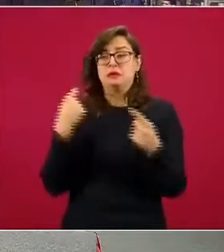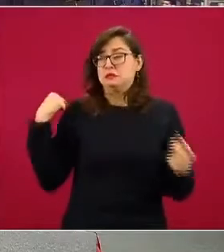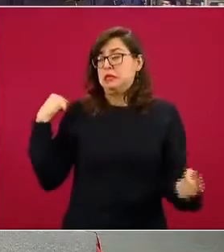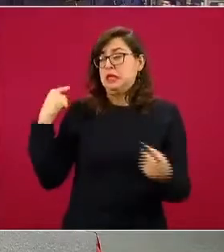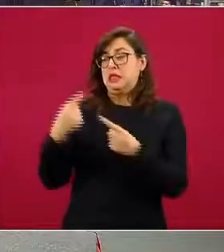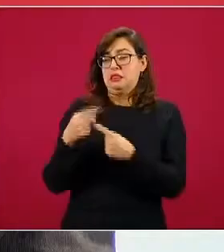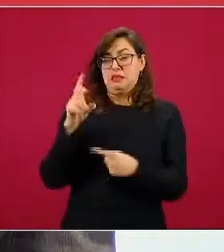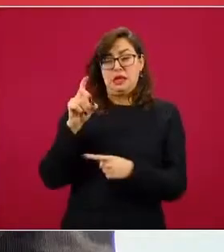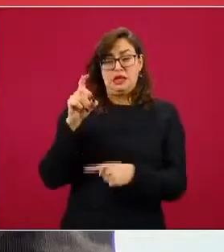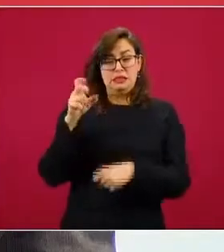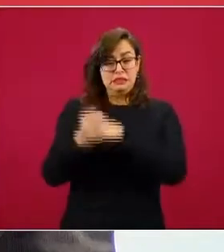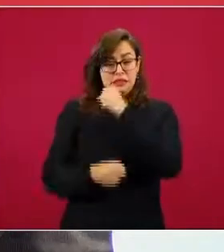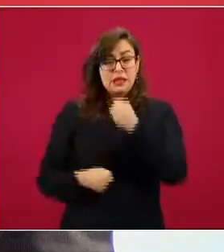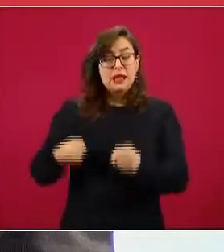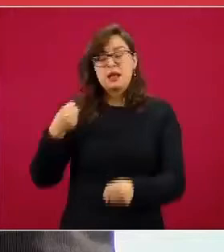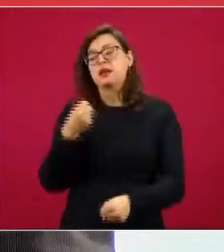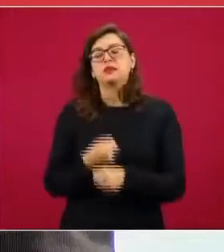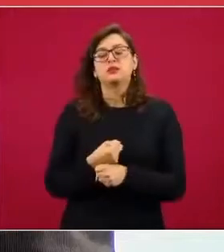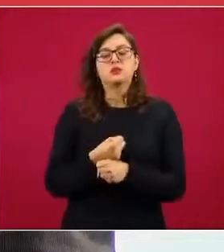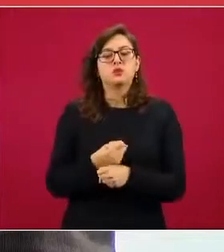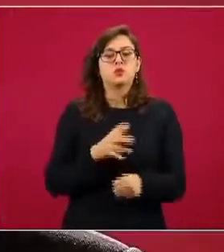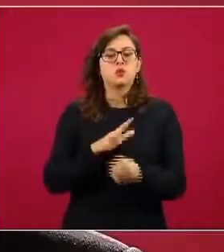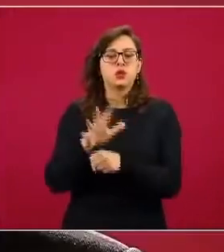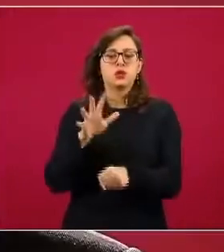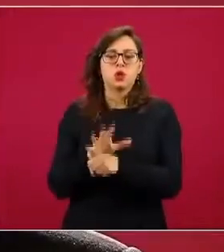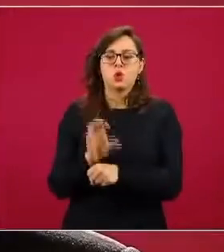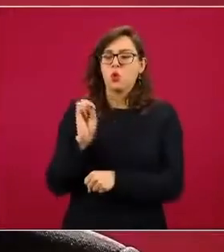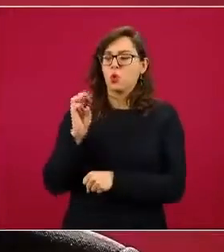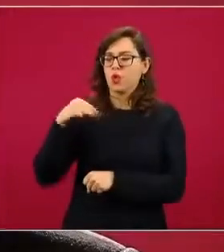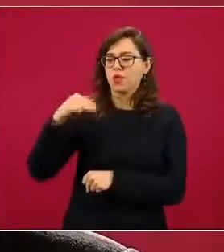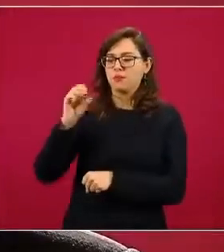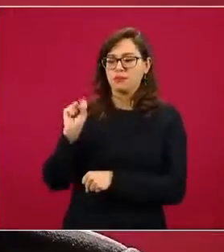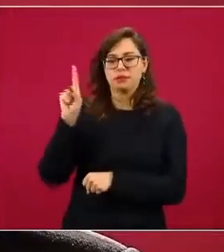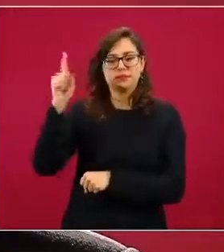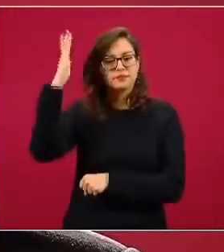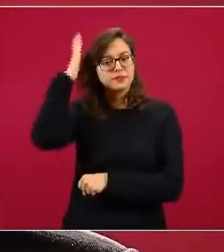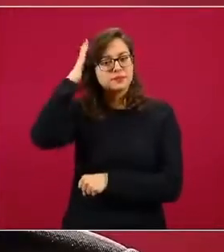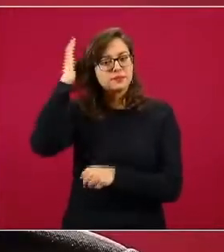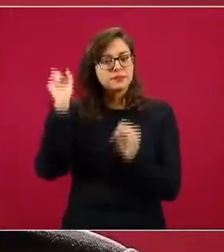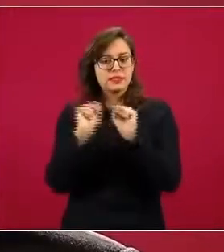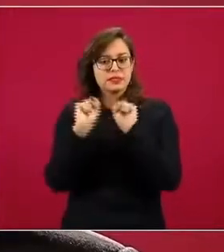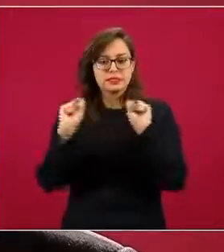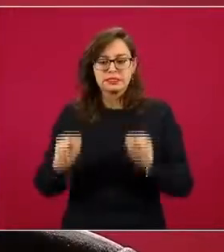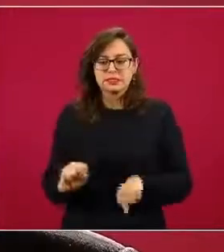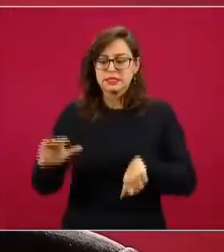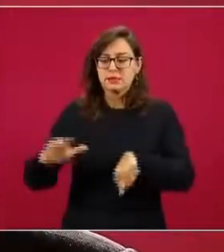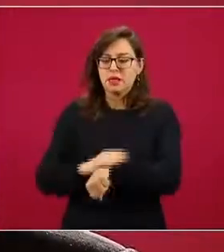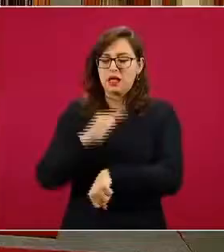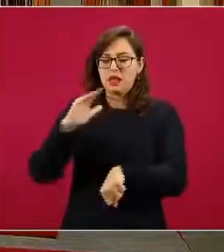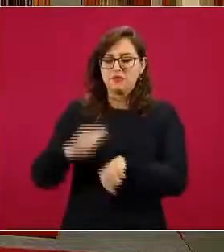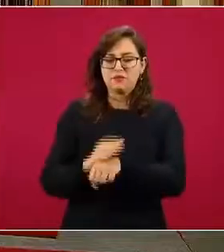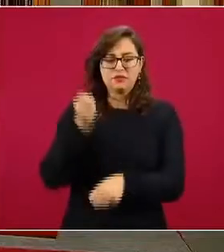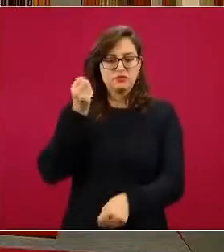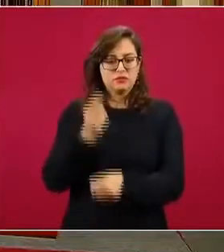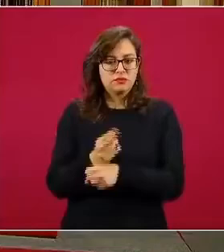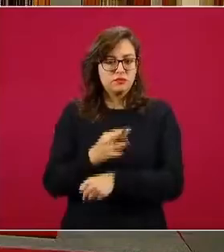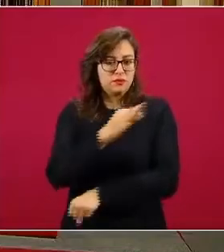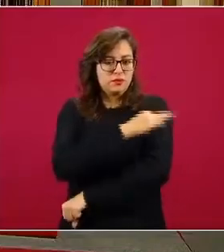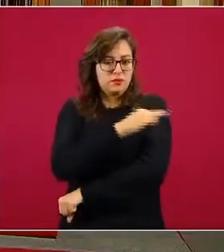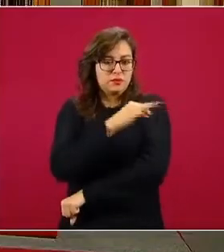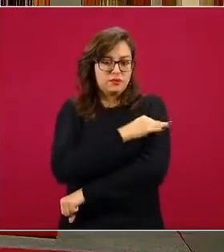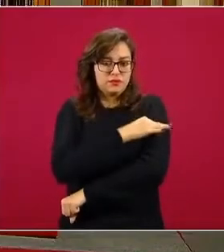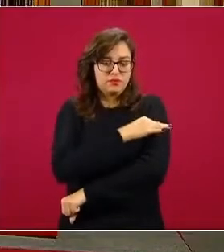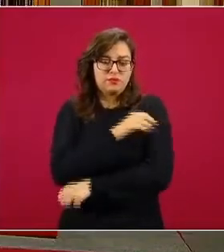30 años, que gobierna la Organización Mundial de la Salud, que se llama Sistema de Precalificación de Vacunas. Este es un